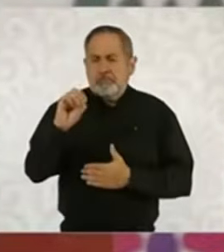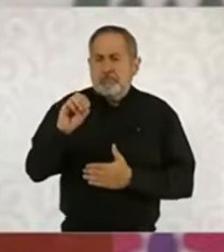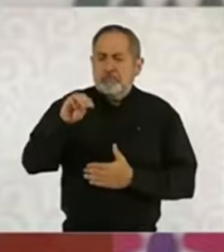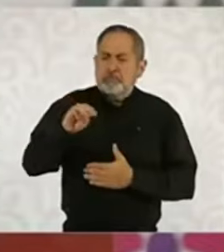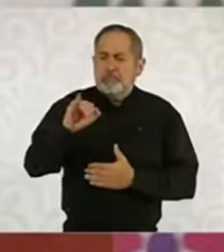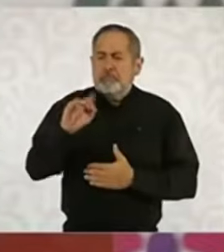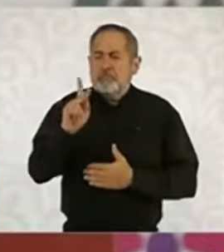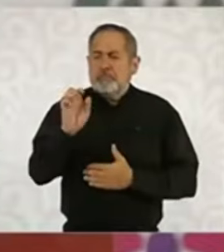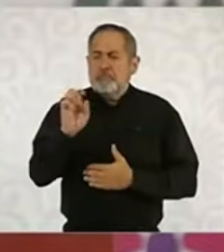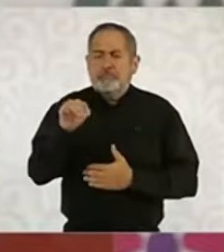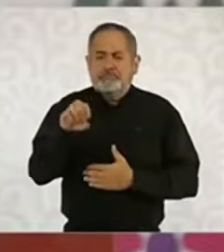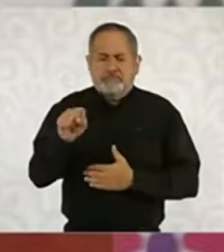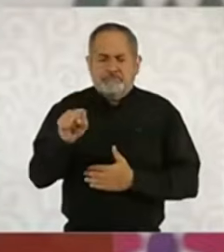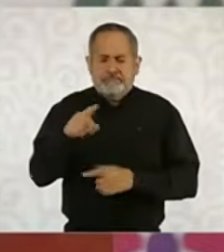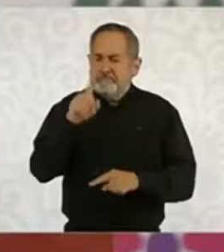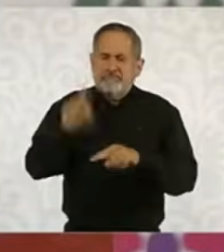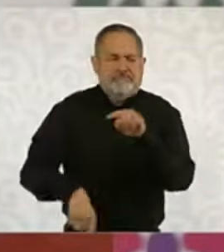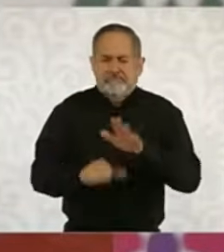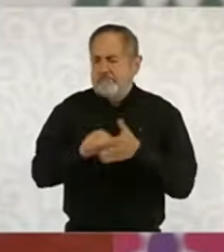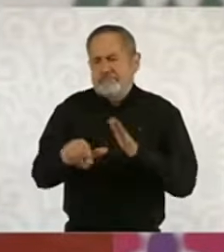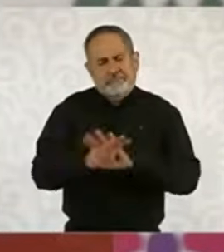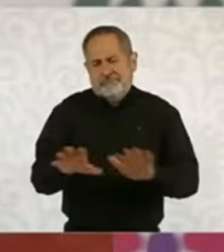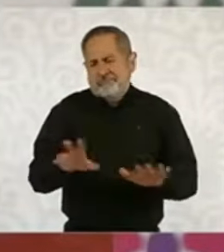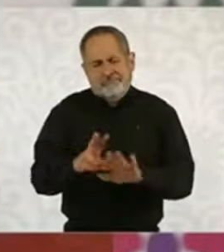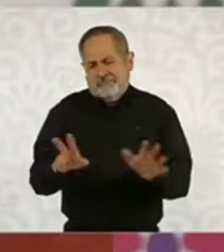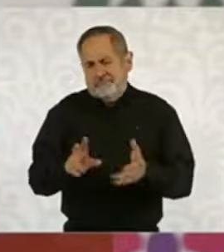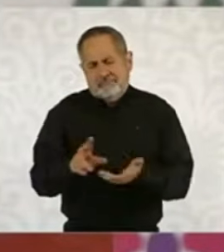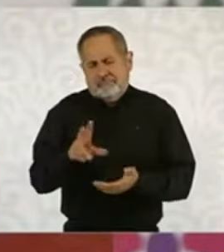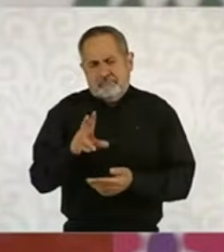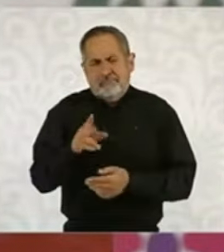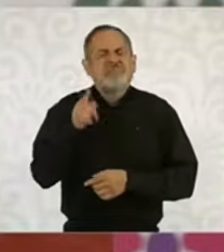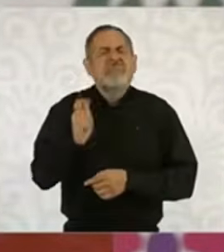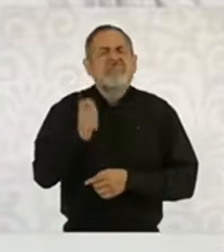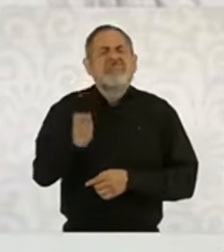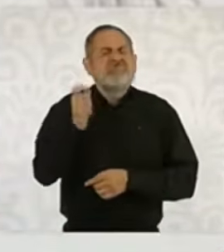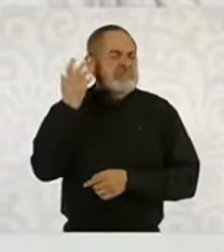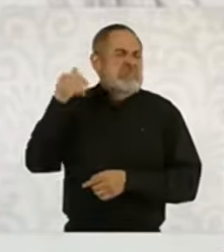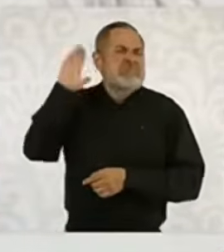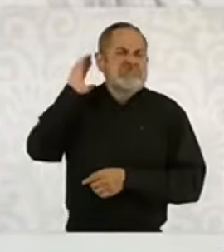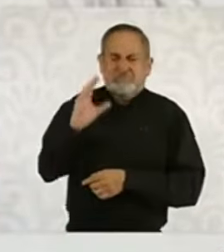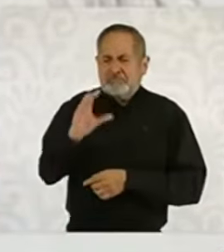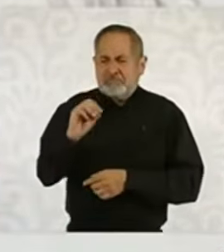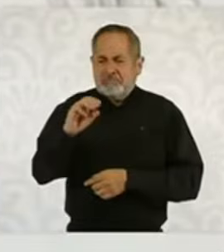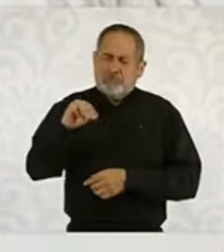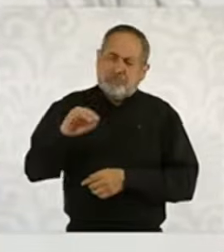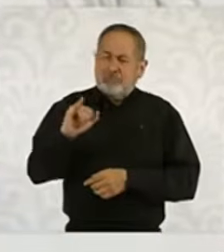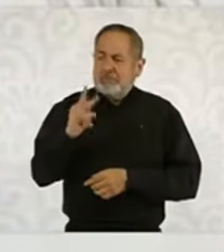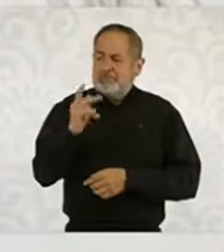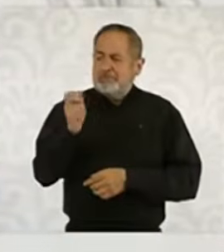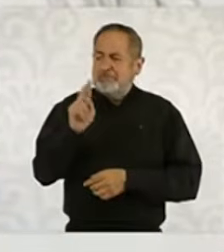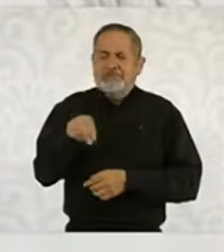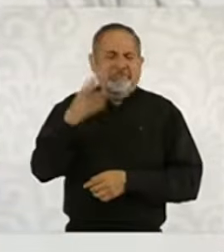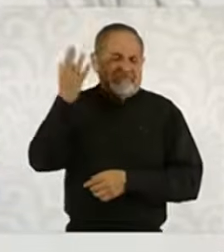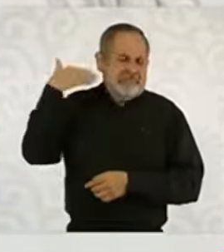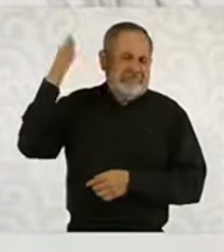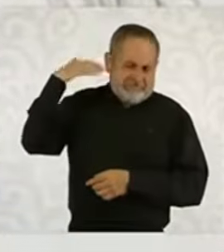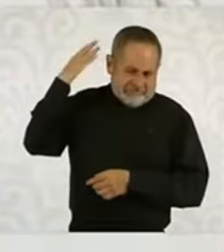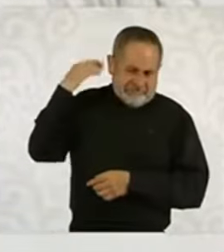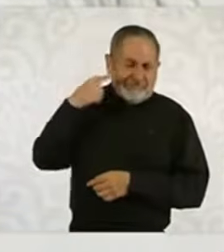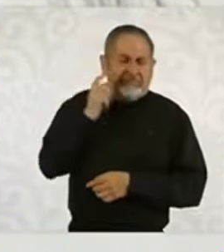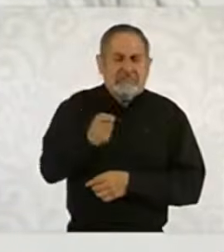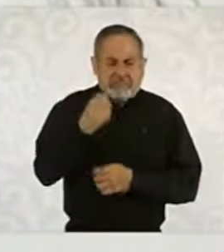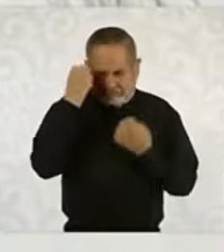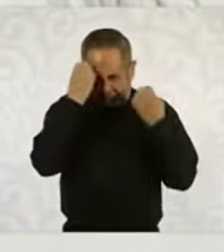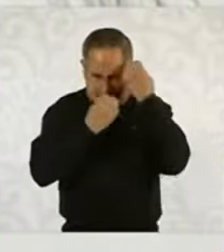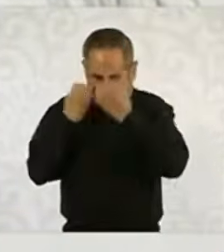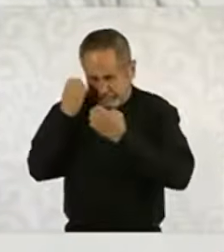Comipems. ¿Qué es el examen del Comipems? Un esquema de exámenes en